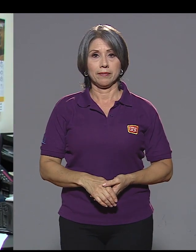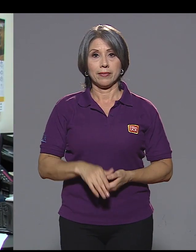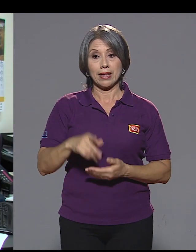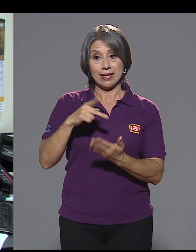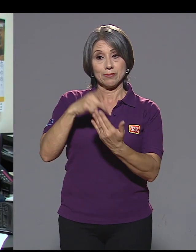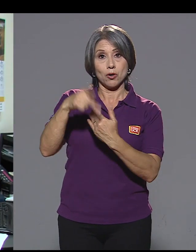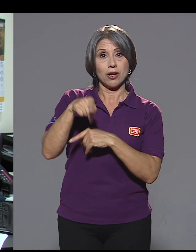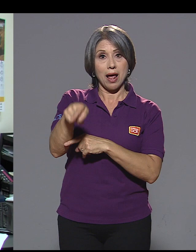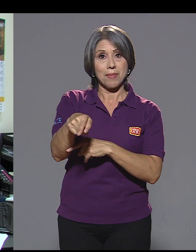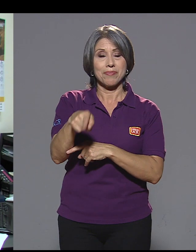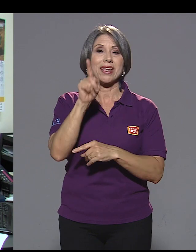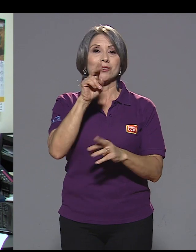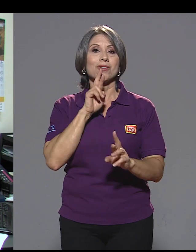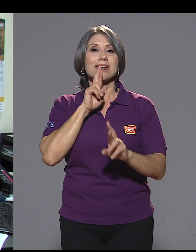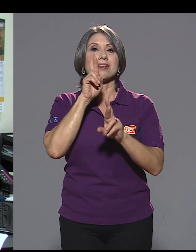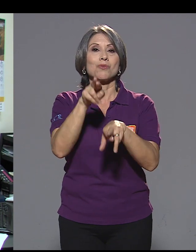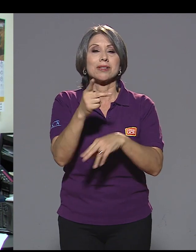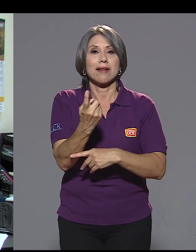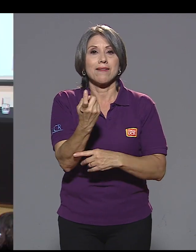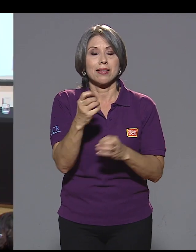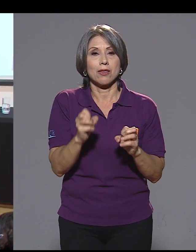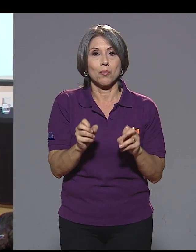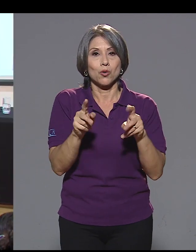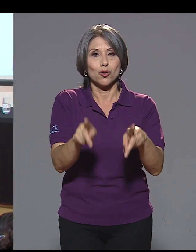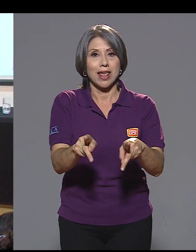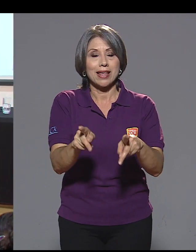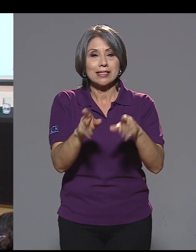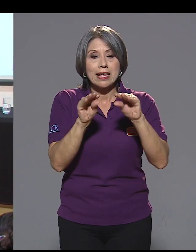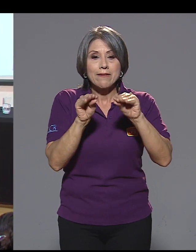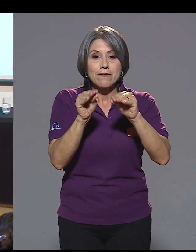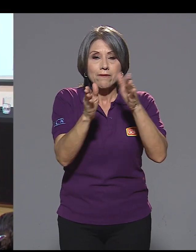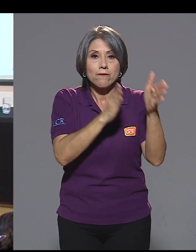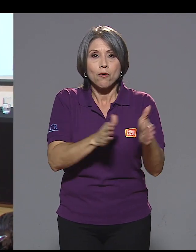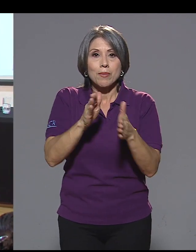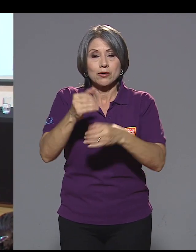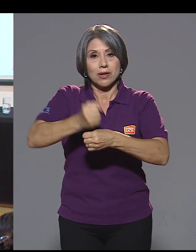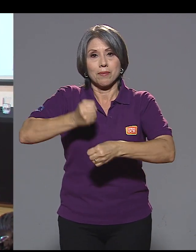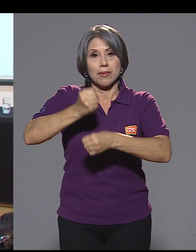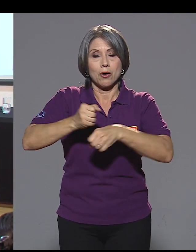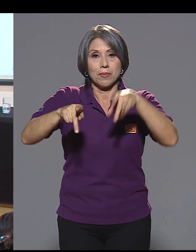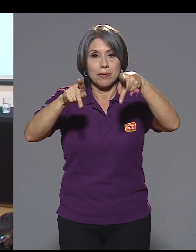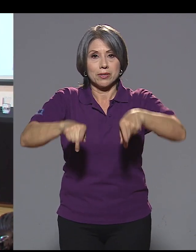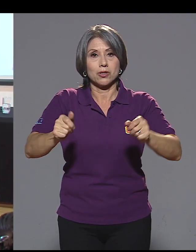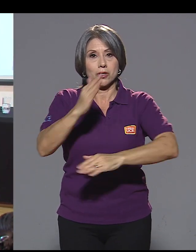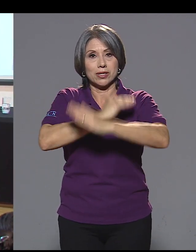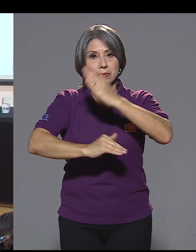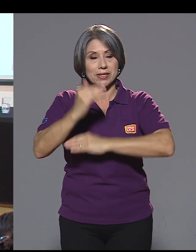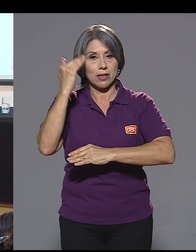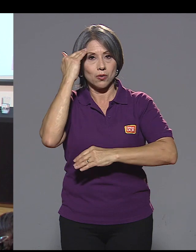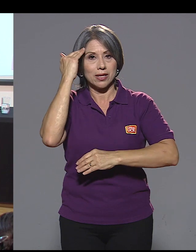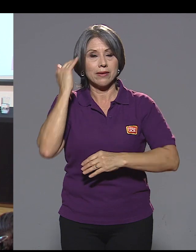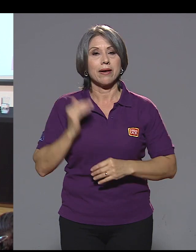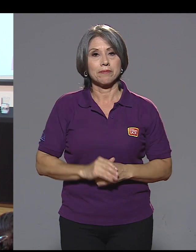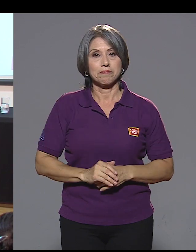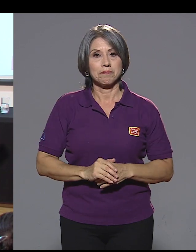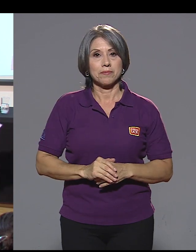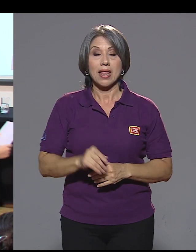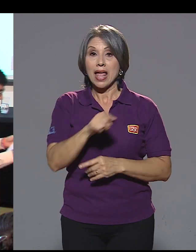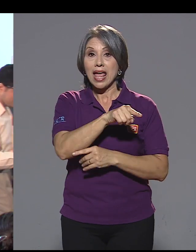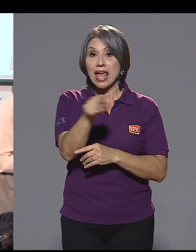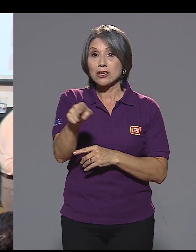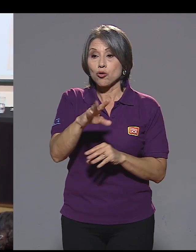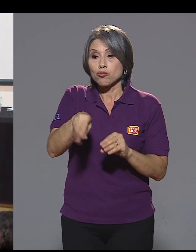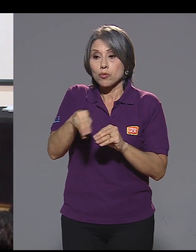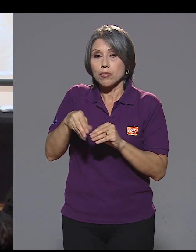El programa es una respuesta a la falta de oportunidades de formación y empleo para las personas con discapacidad cognitiva. Esto